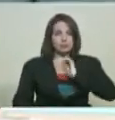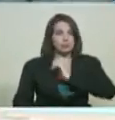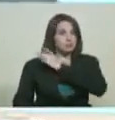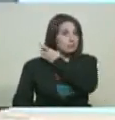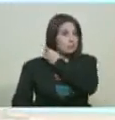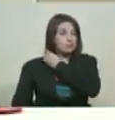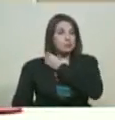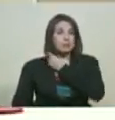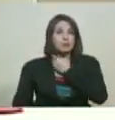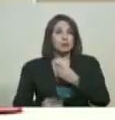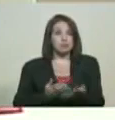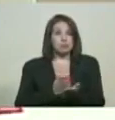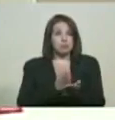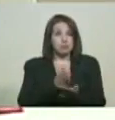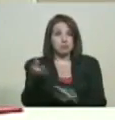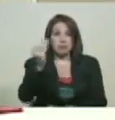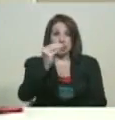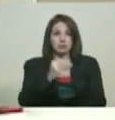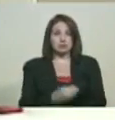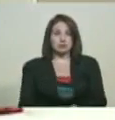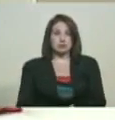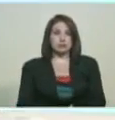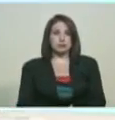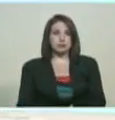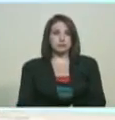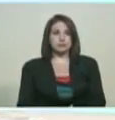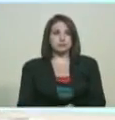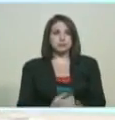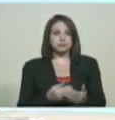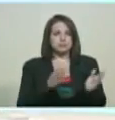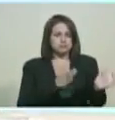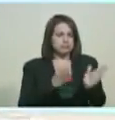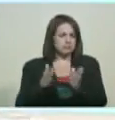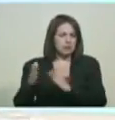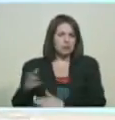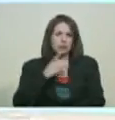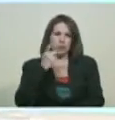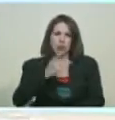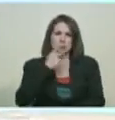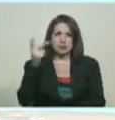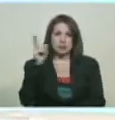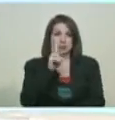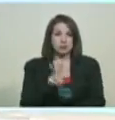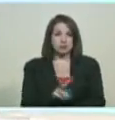más la estructura política de venezuela